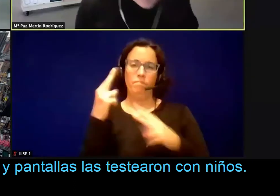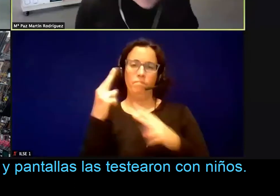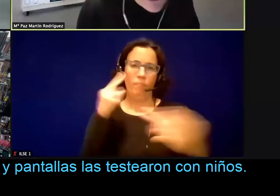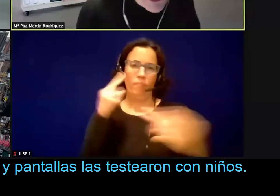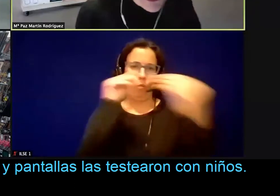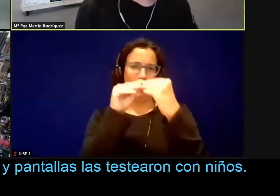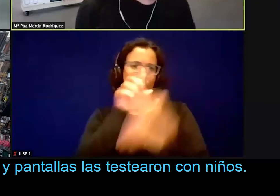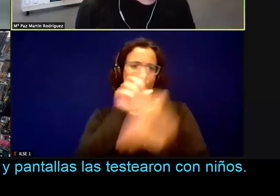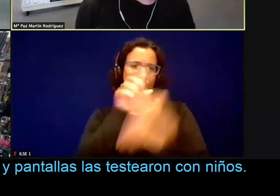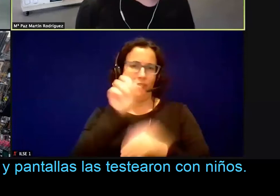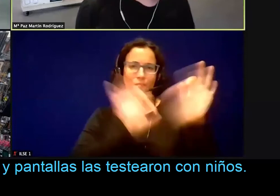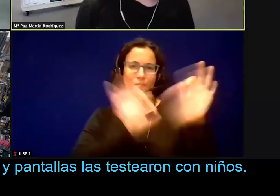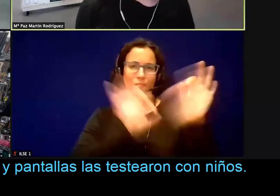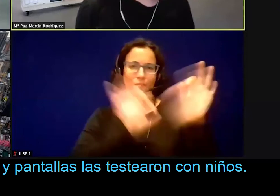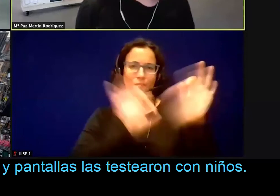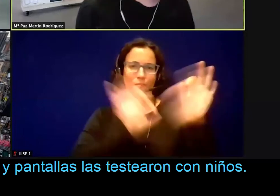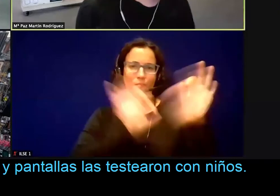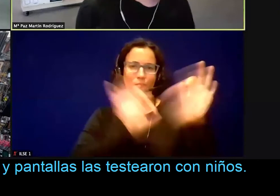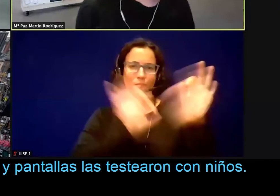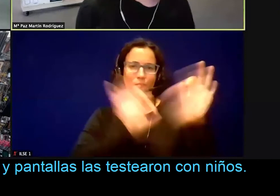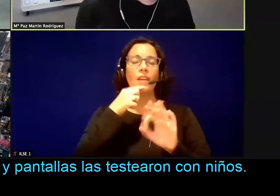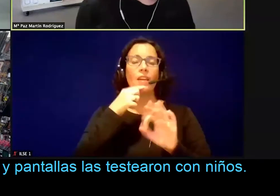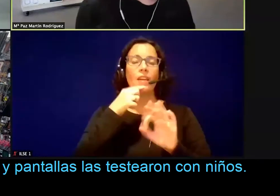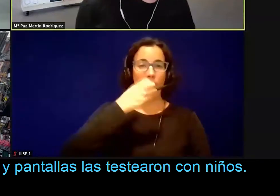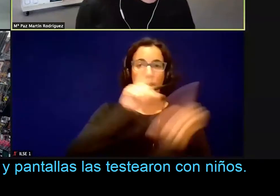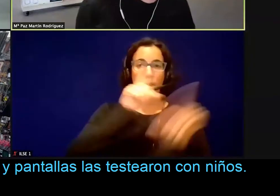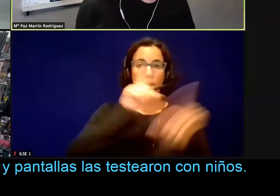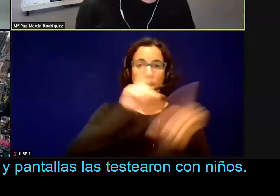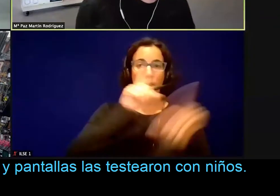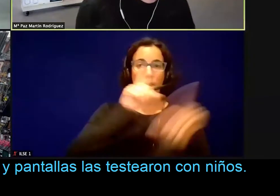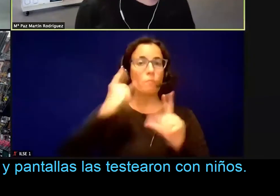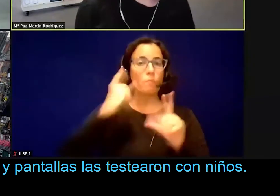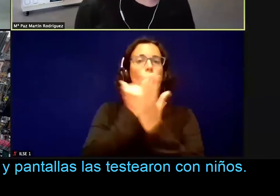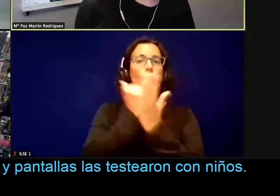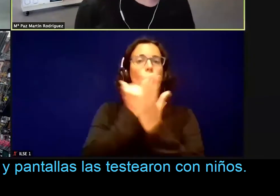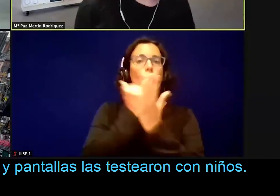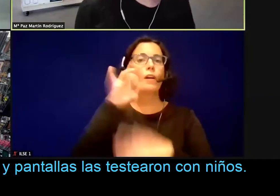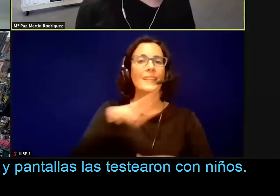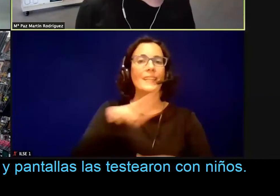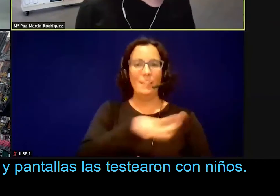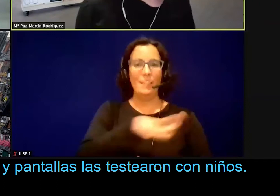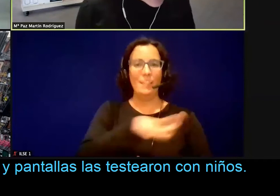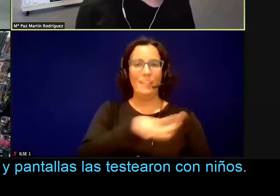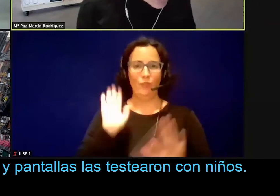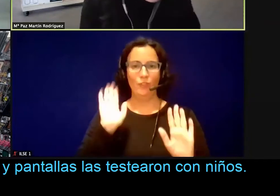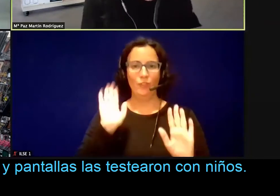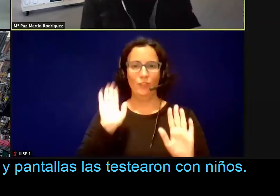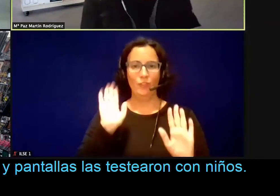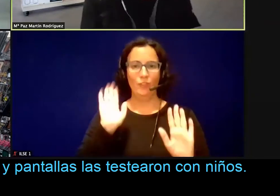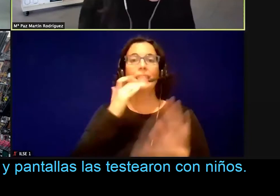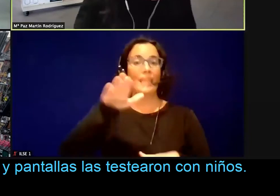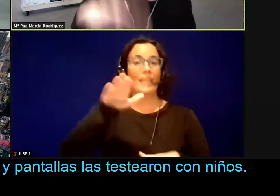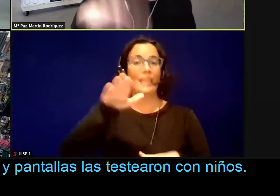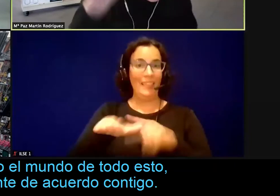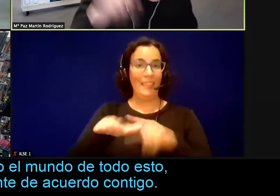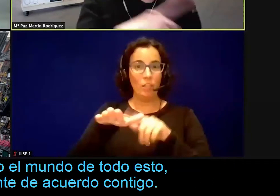las pantallas las testaron primero con niños. Para que si un niño era capaz de mover la pantalla